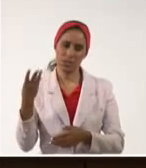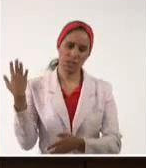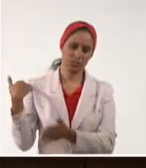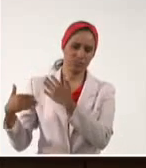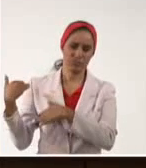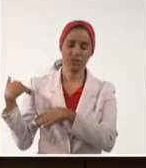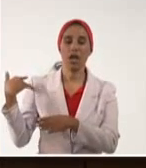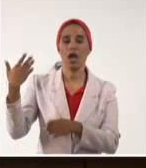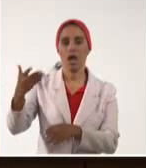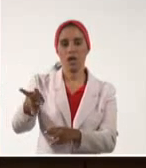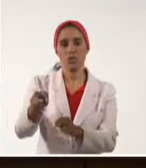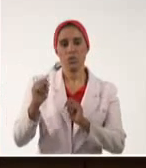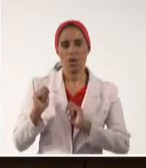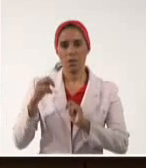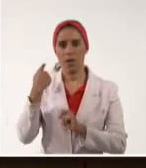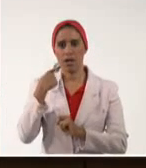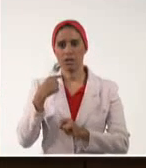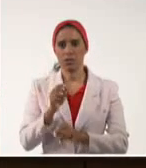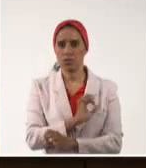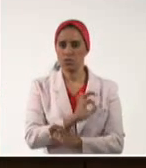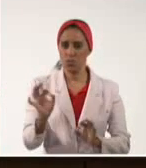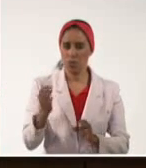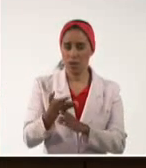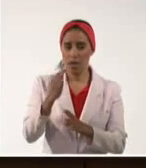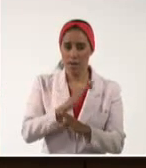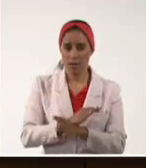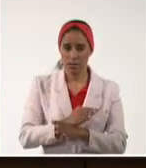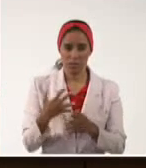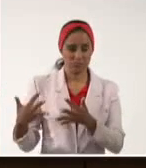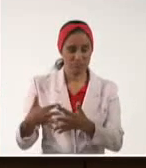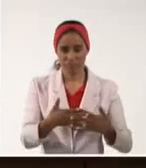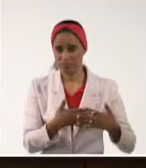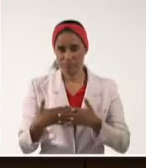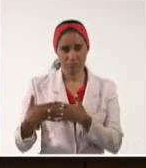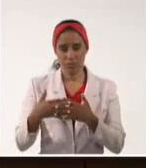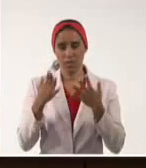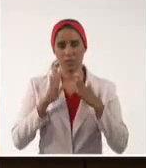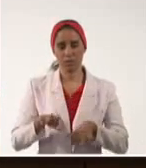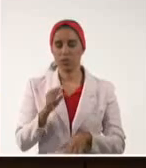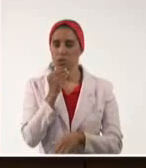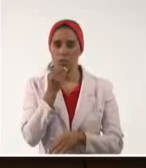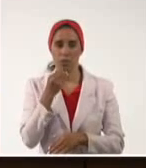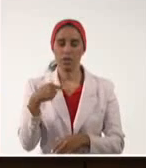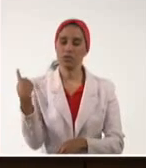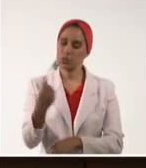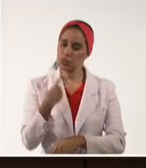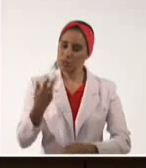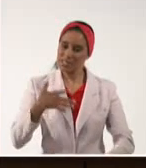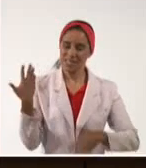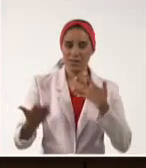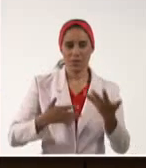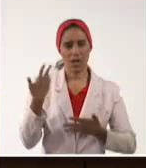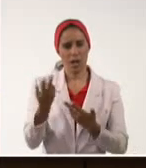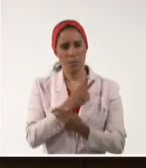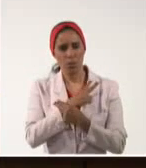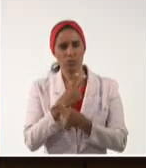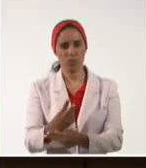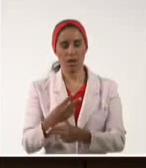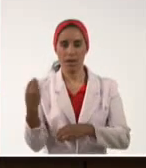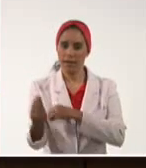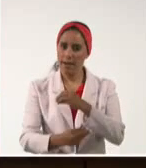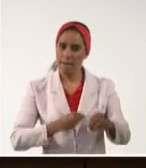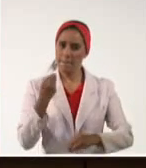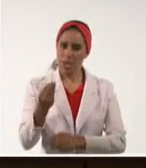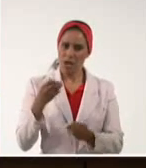el imperio han podido arrebatarnos. Vamos a celebrar nuestra voluntad de cambiar lo que debe ser